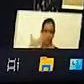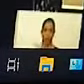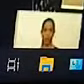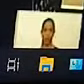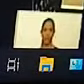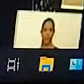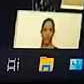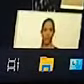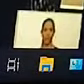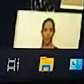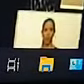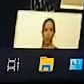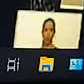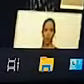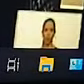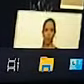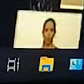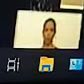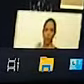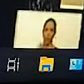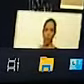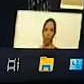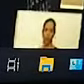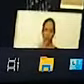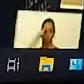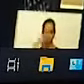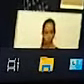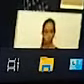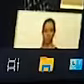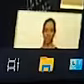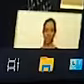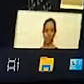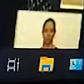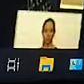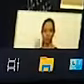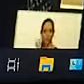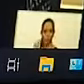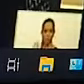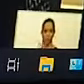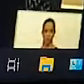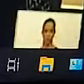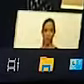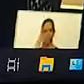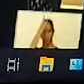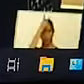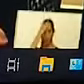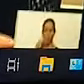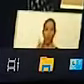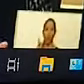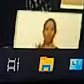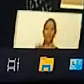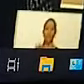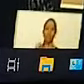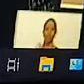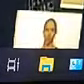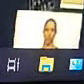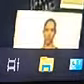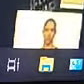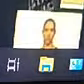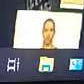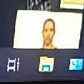del batallón de la Guardia de Honor Presidencial en Miraflores, a todas sus mujeres. Estuvimos hoy con el Potro Álvarez, Winston Vallenillas, con el Cubiro. El Cubirito.